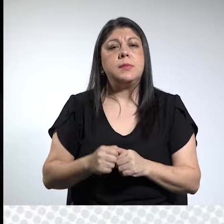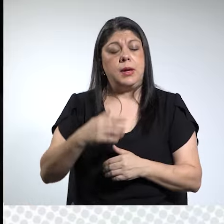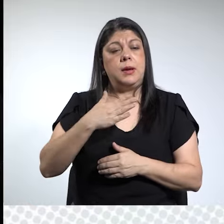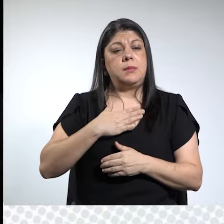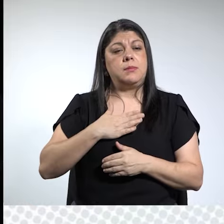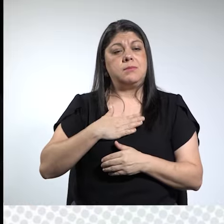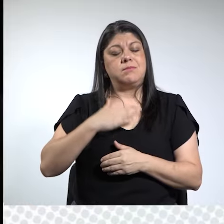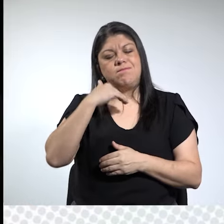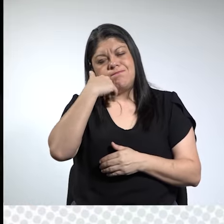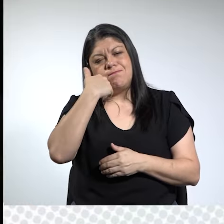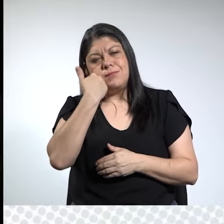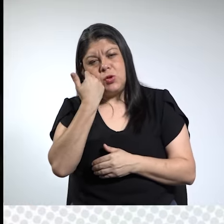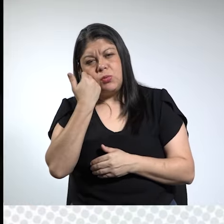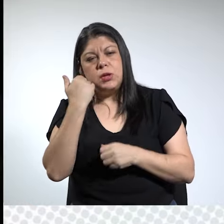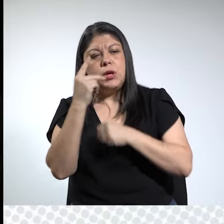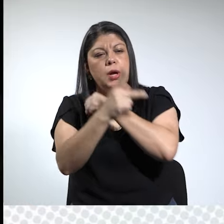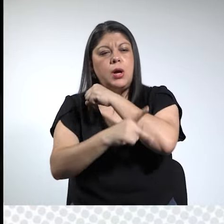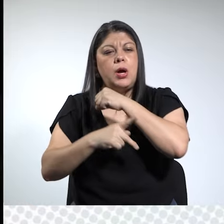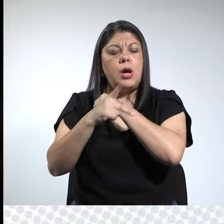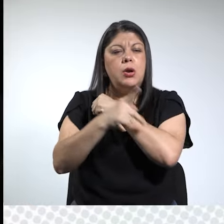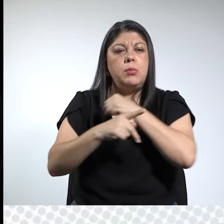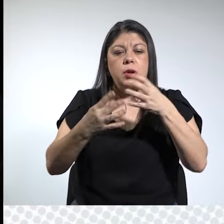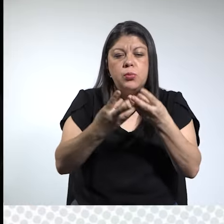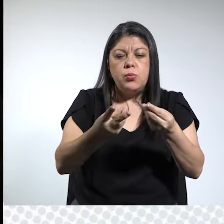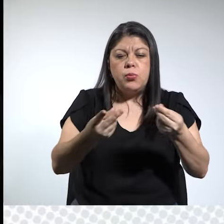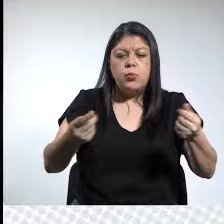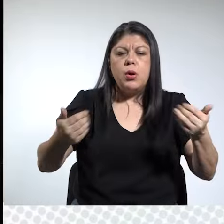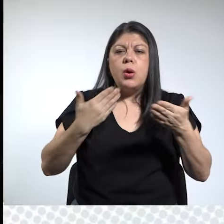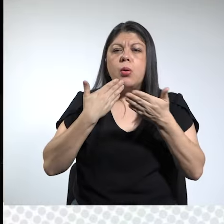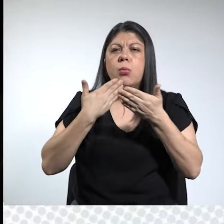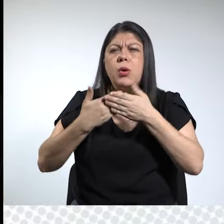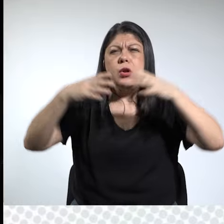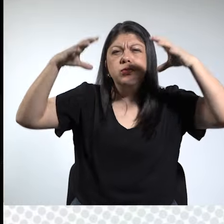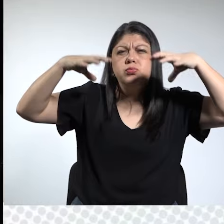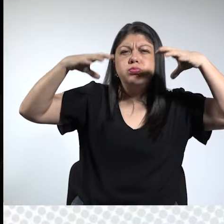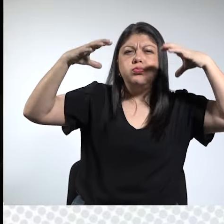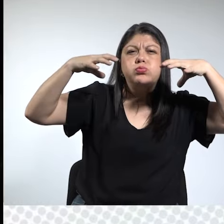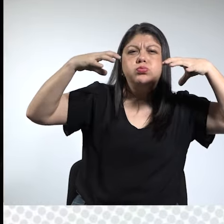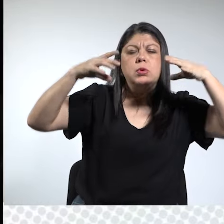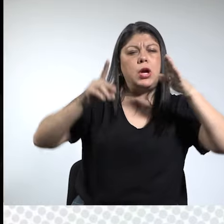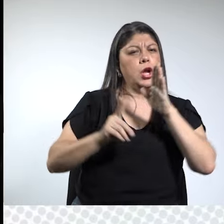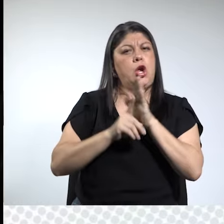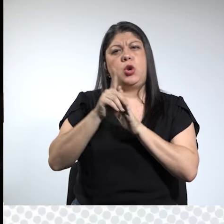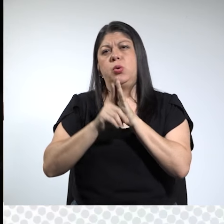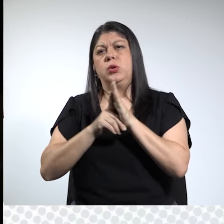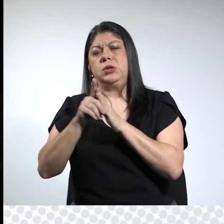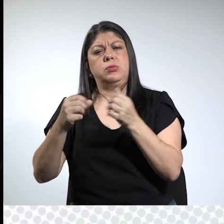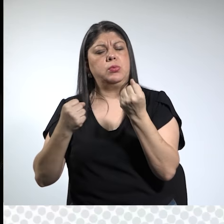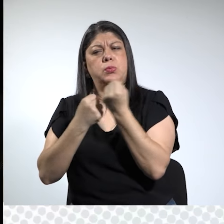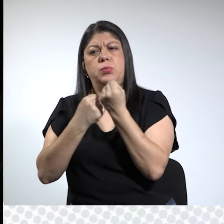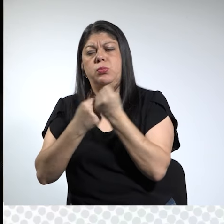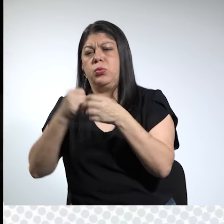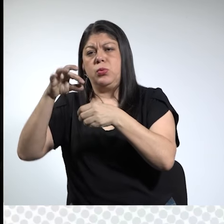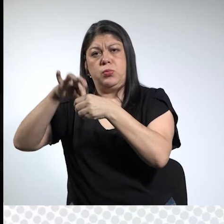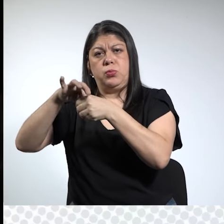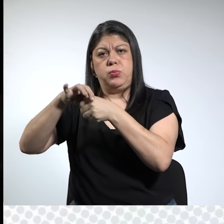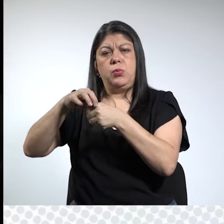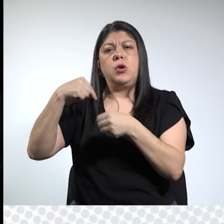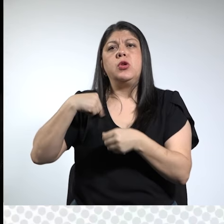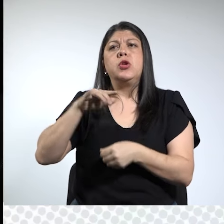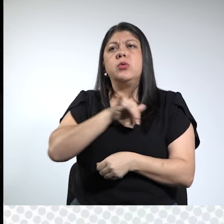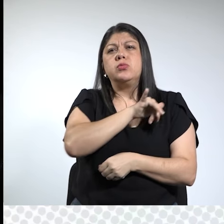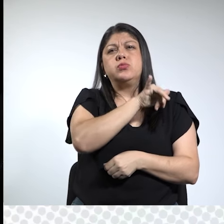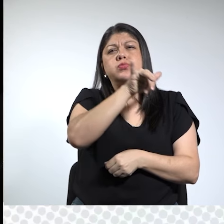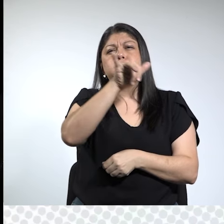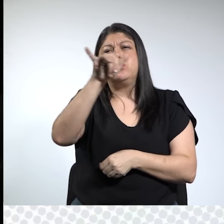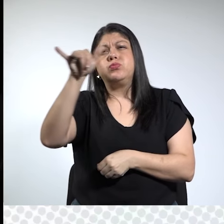realmente da vergüenza ver que uno de los países donde tenemos suelos más fértiles y llueve más, no se está dando ese apoyo a la agricultura. Y cuando me toca viajar al